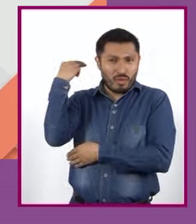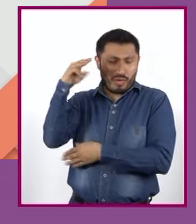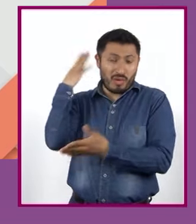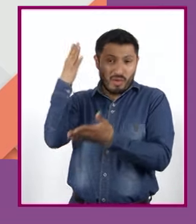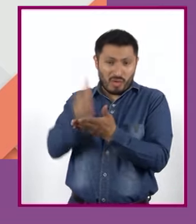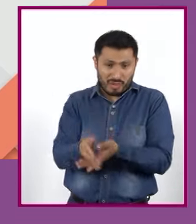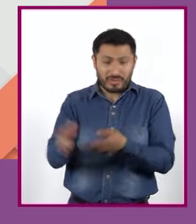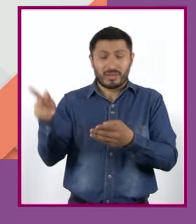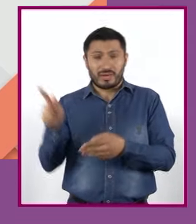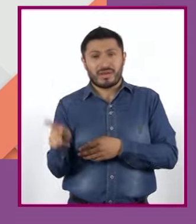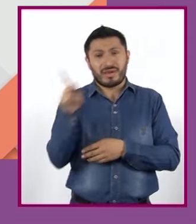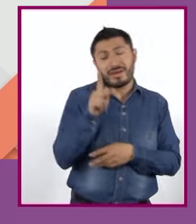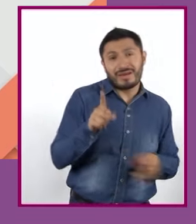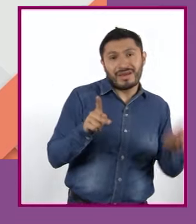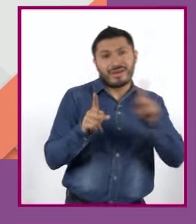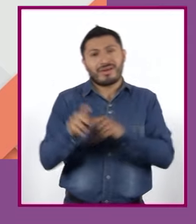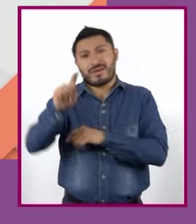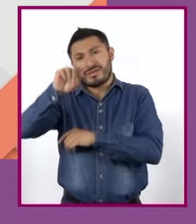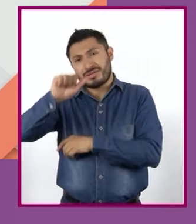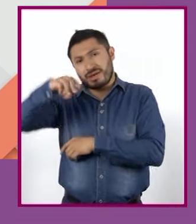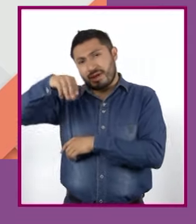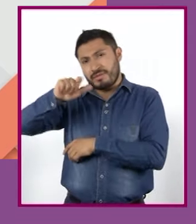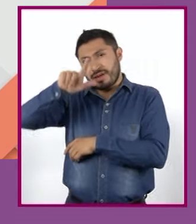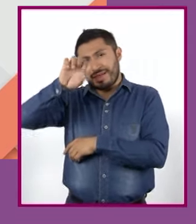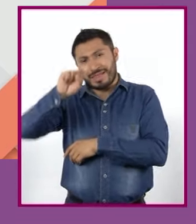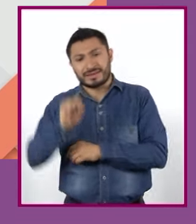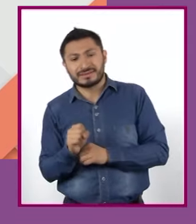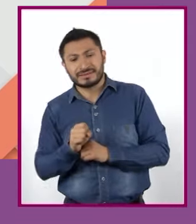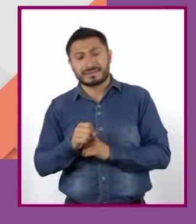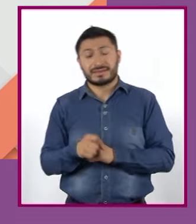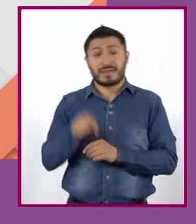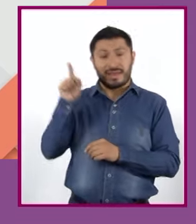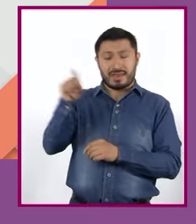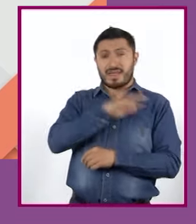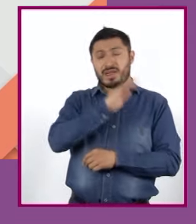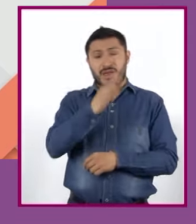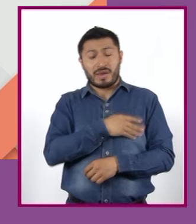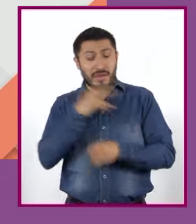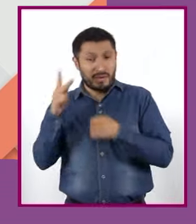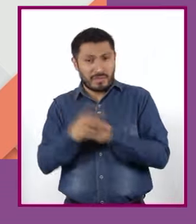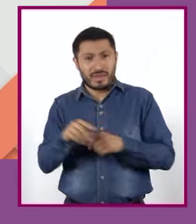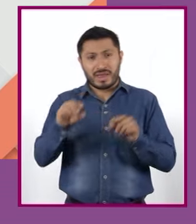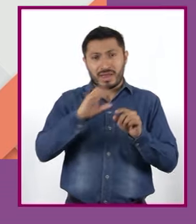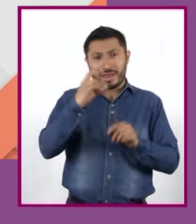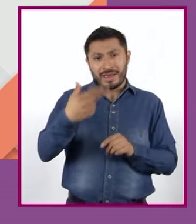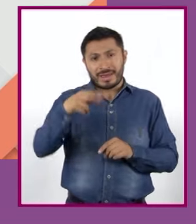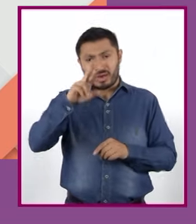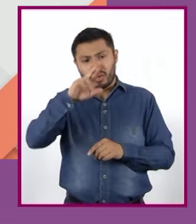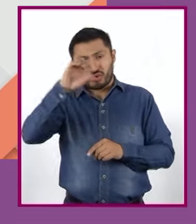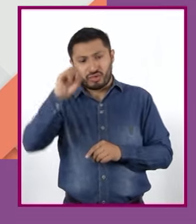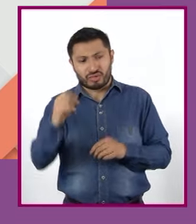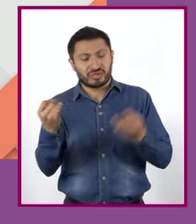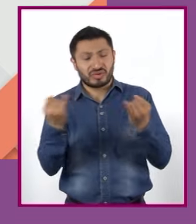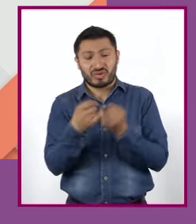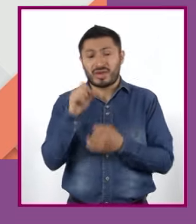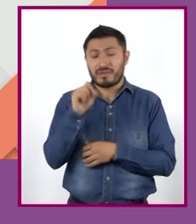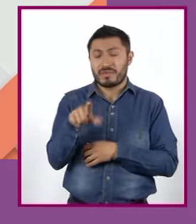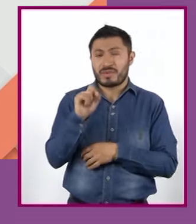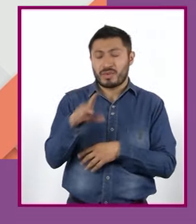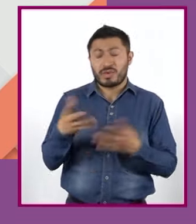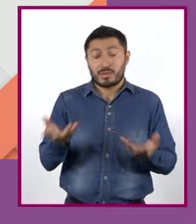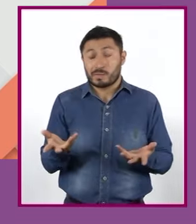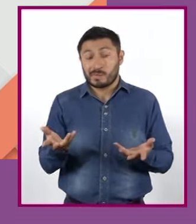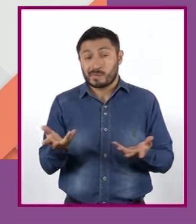son similares a los tamales. En España, a los churros también se les conoce como...